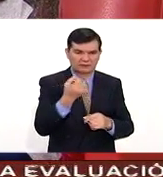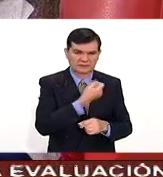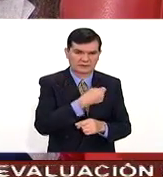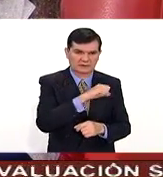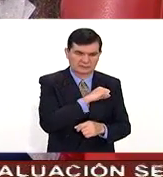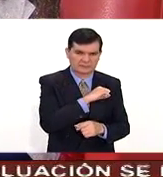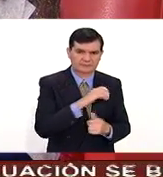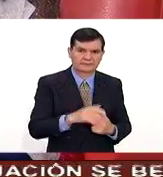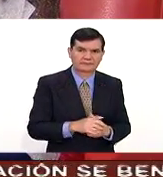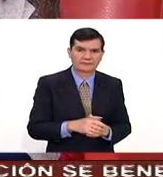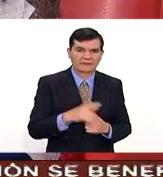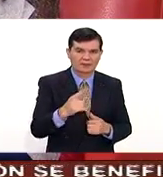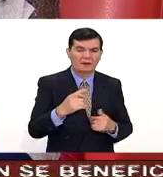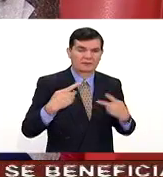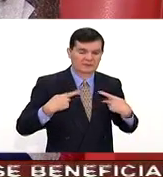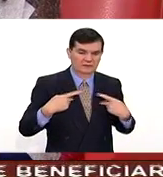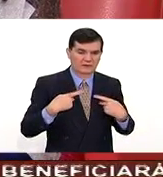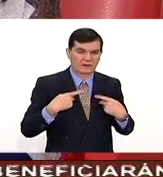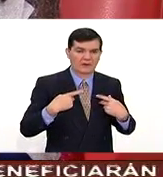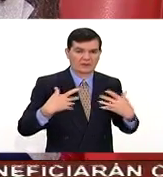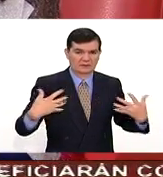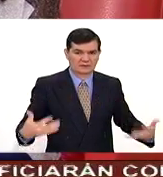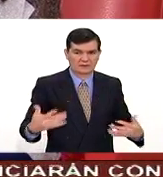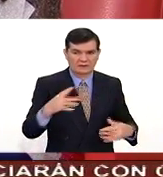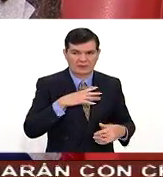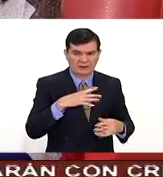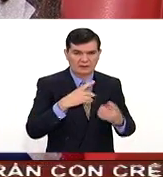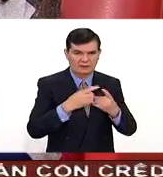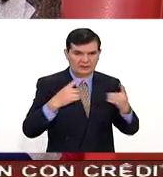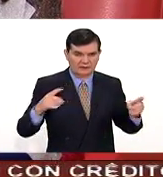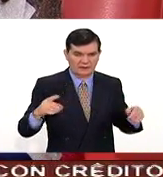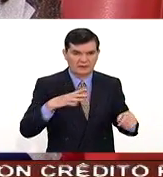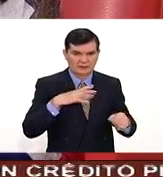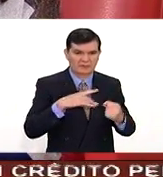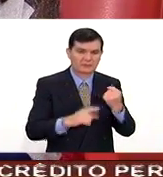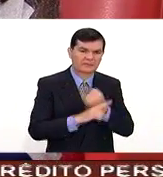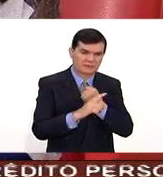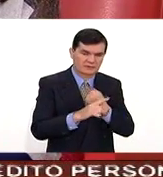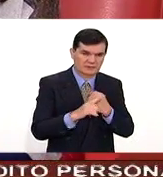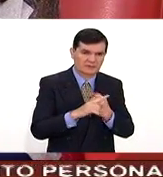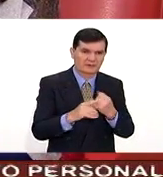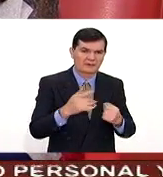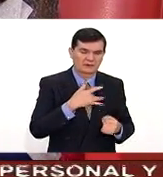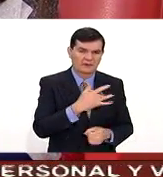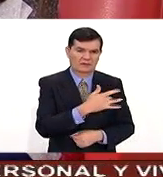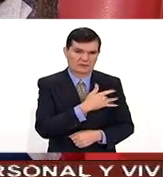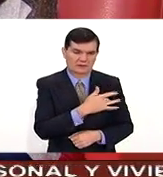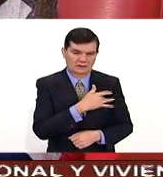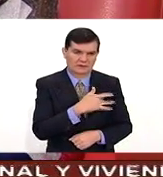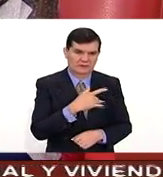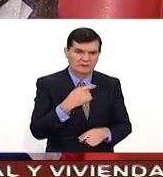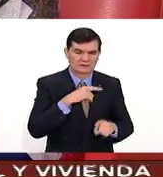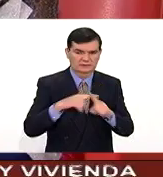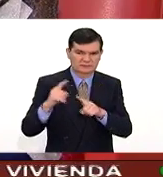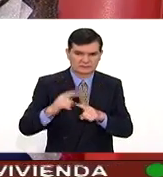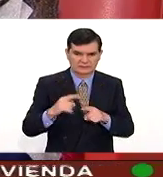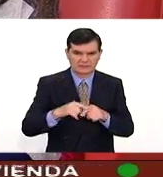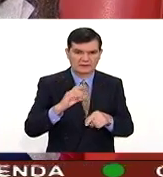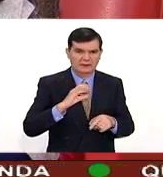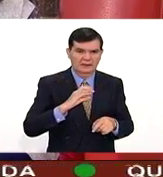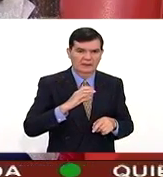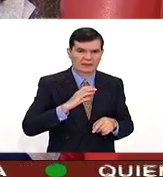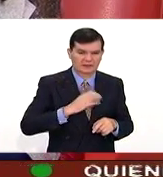Salud. Los obesos tienen un mayor riesgo de desarrollar diabetes y trastornos cardiovasculares o varios tipos de